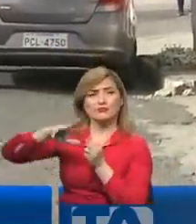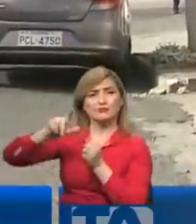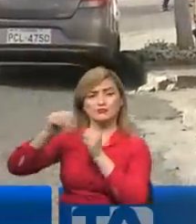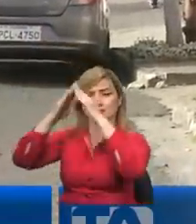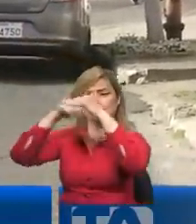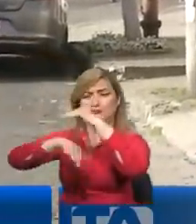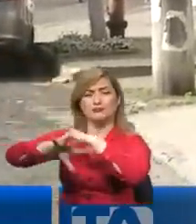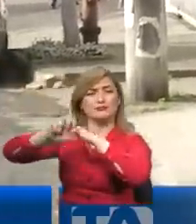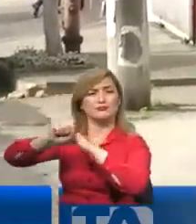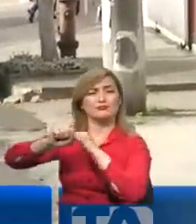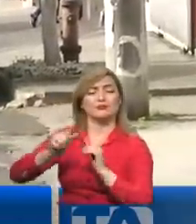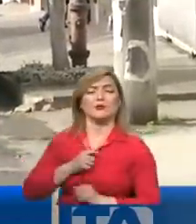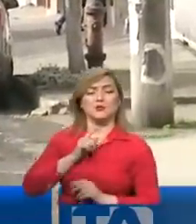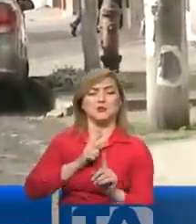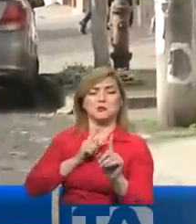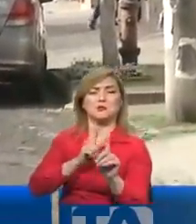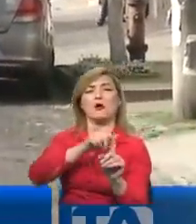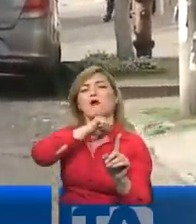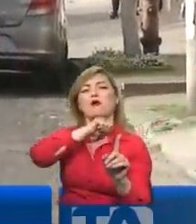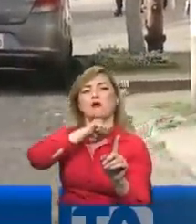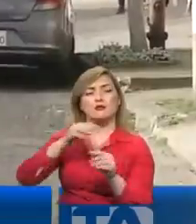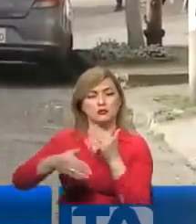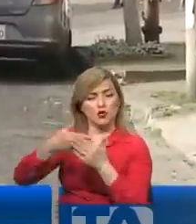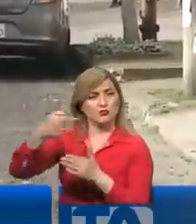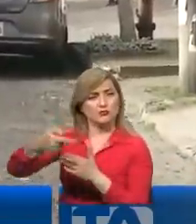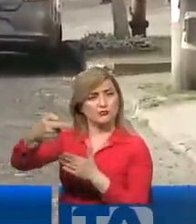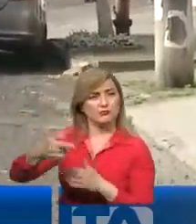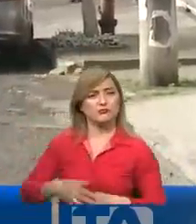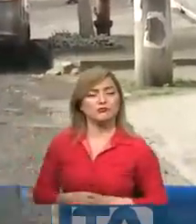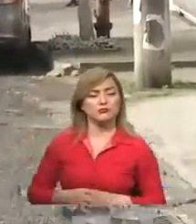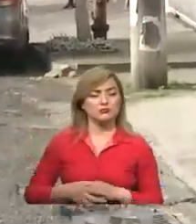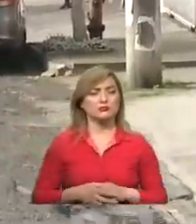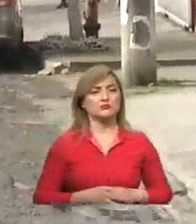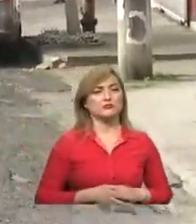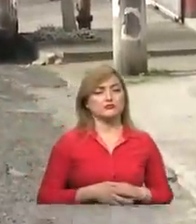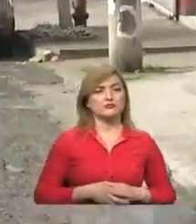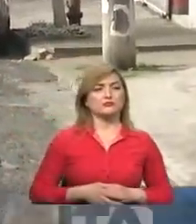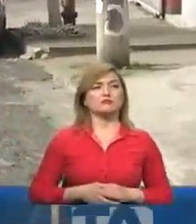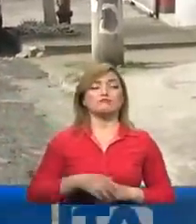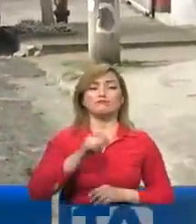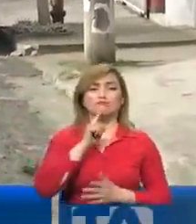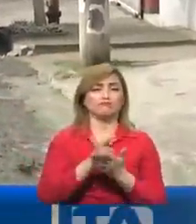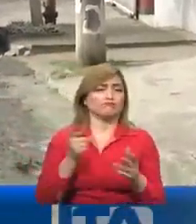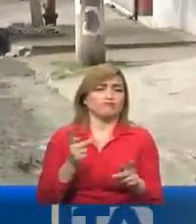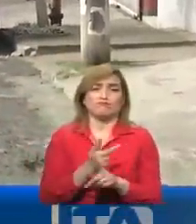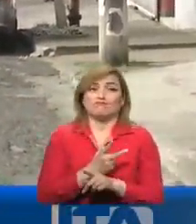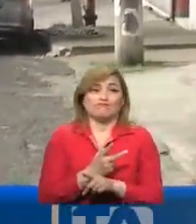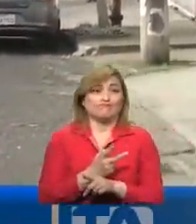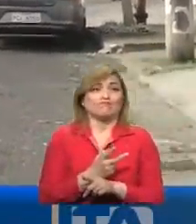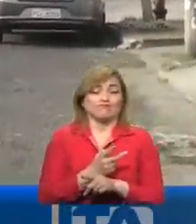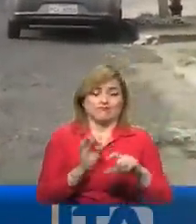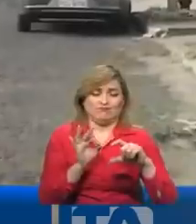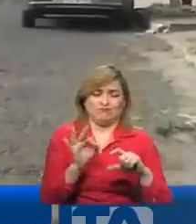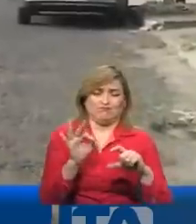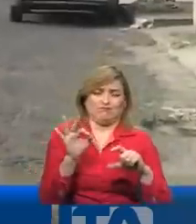domicilios, asaltos a personas, son una cosa de todos los días aquí en este sitio. Es terrible, tenemos un índice rojo